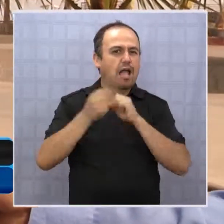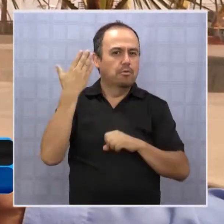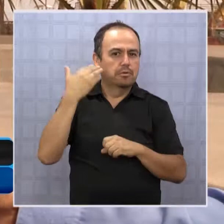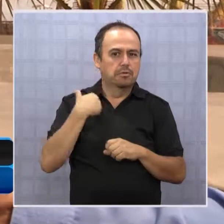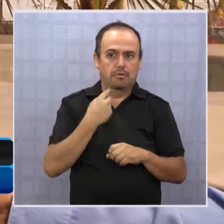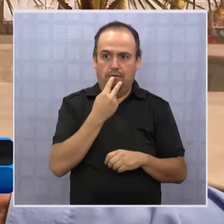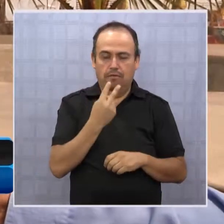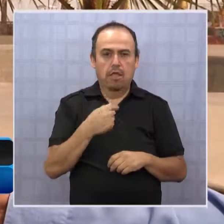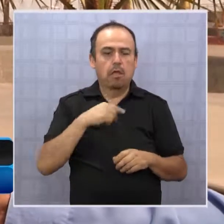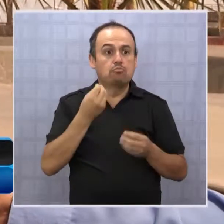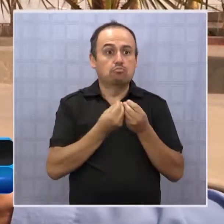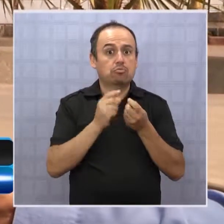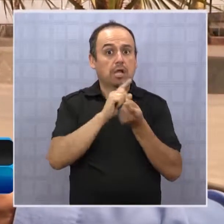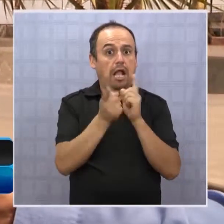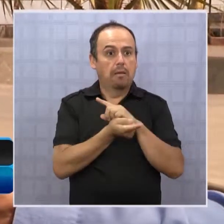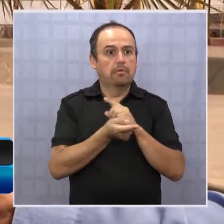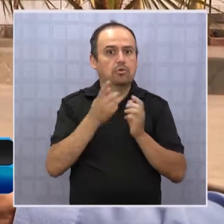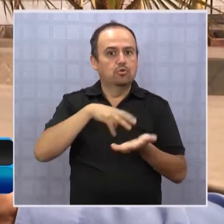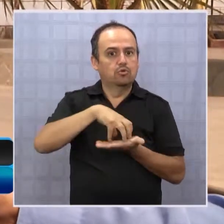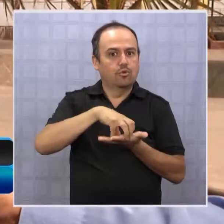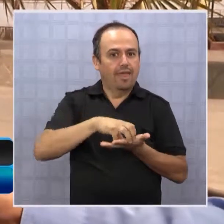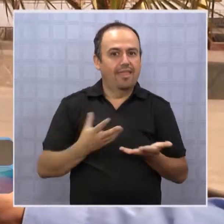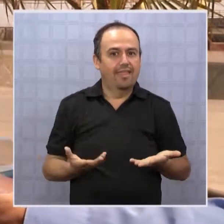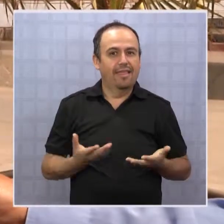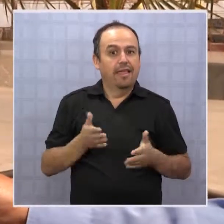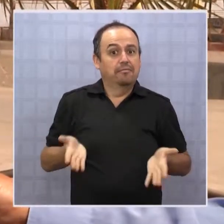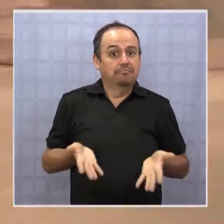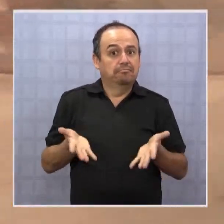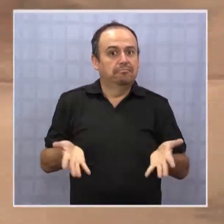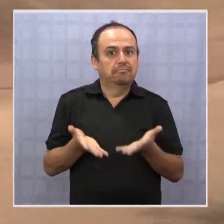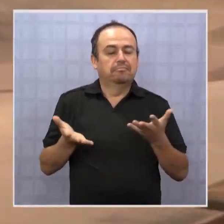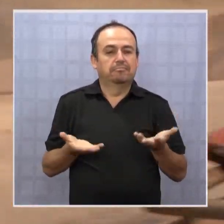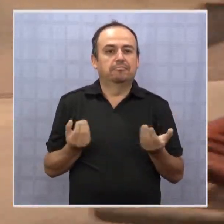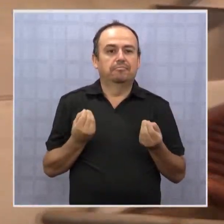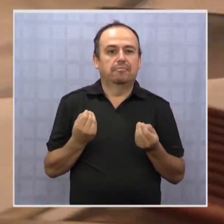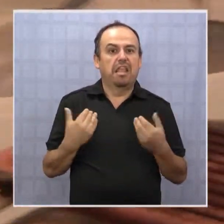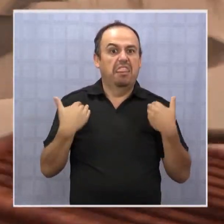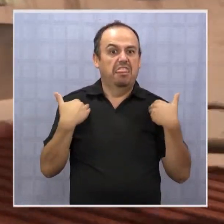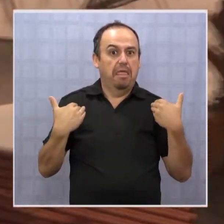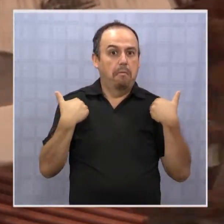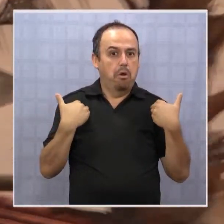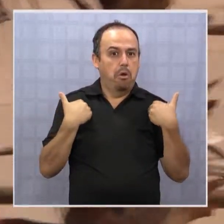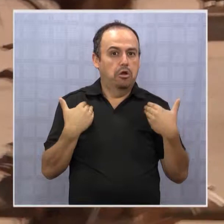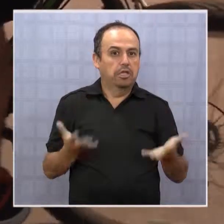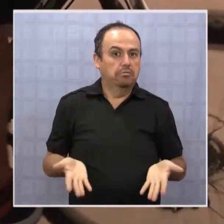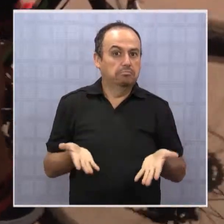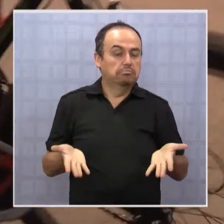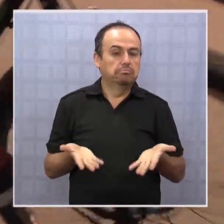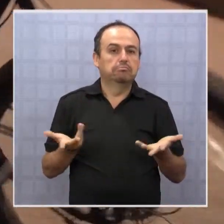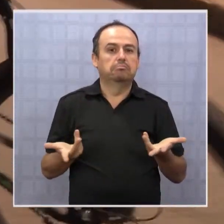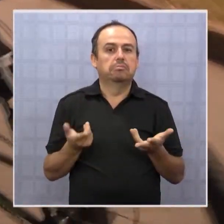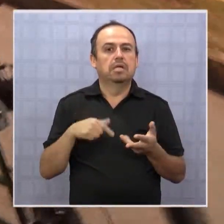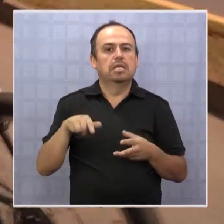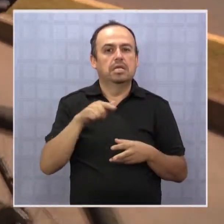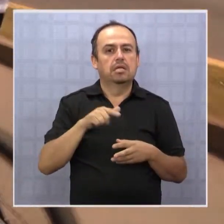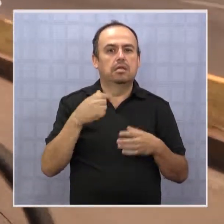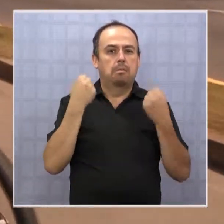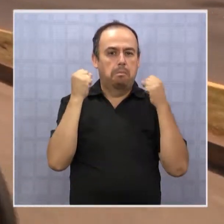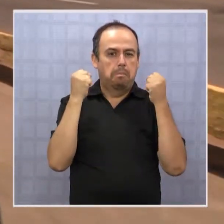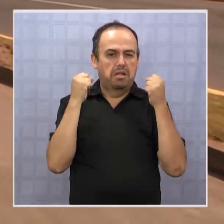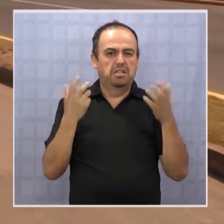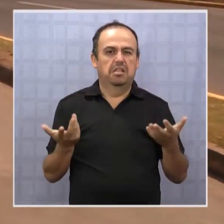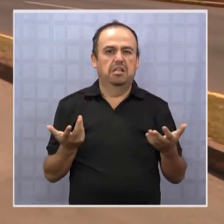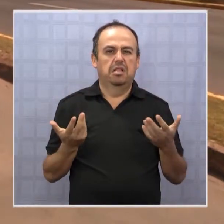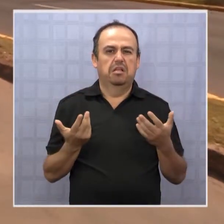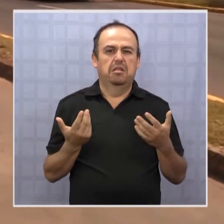había harto cambio acá en la ciudad. Han fomentado varios el deporte y toda la gente que practica acá,